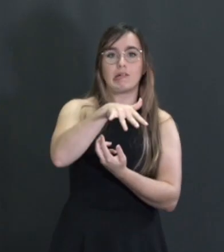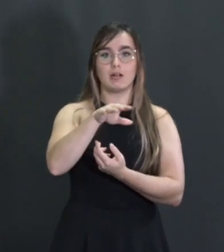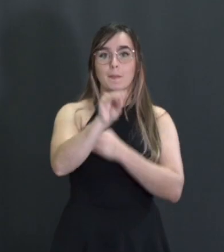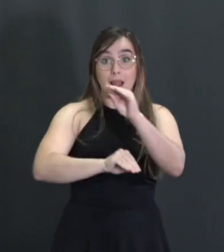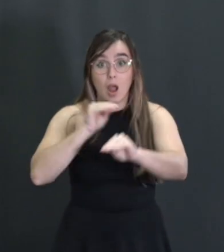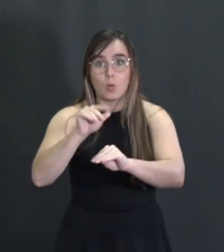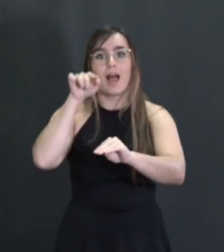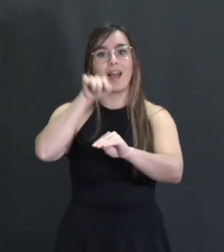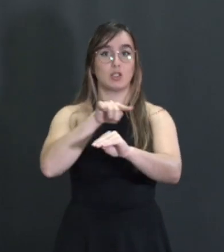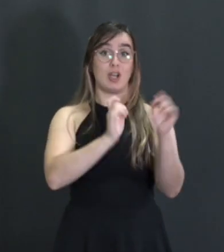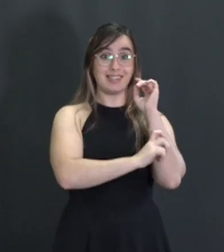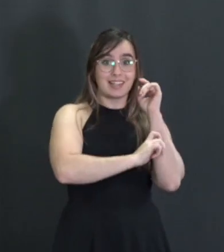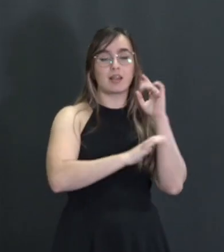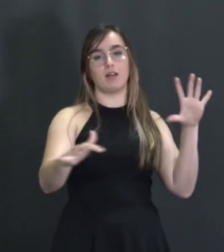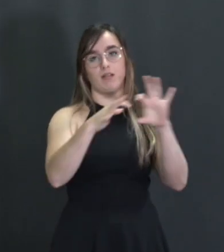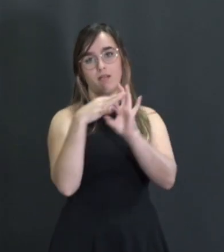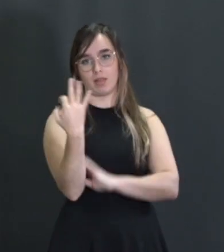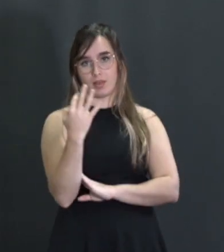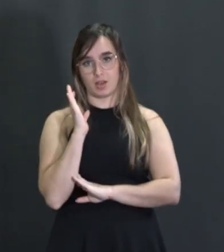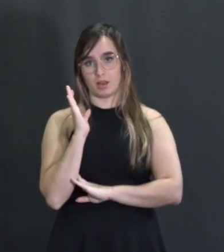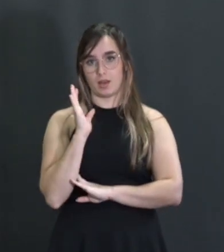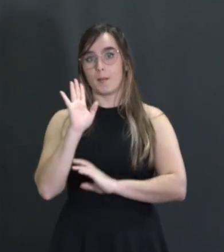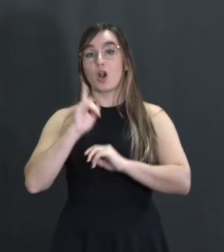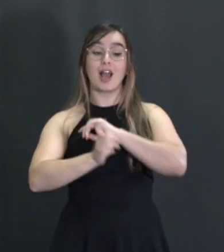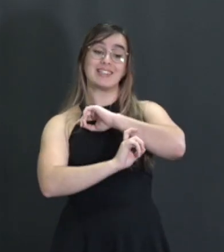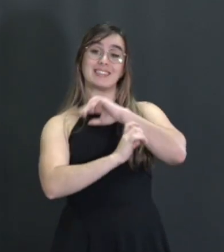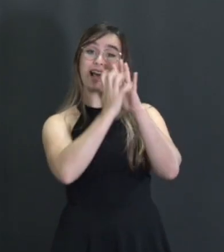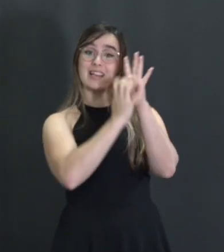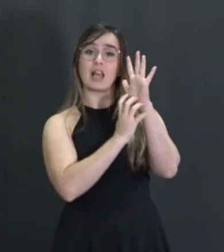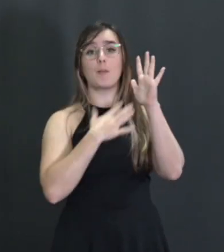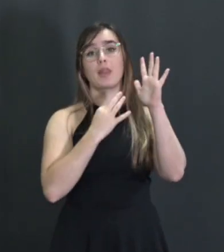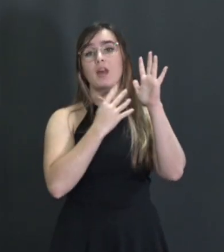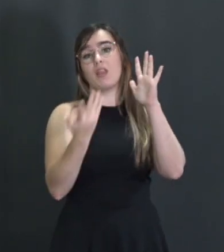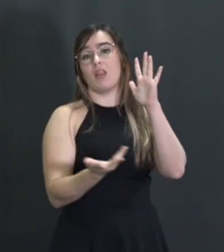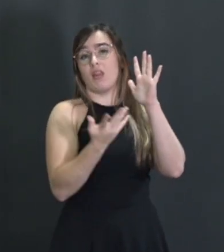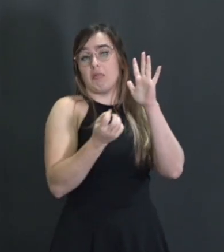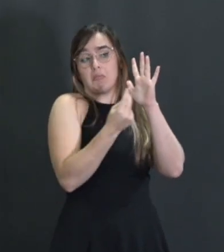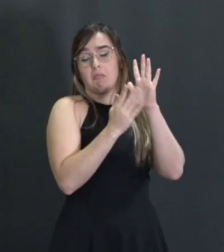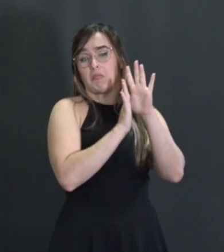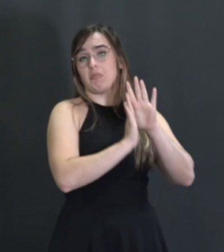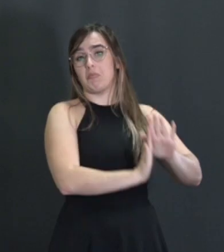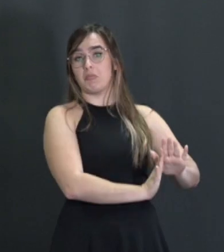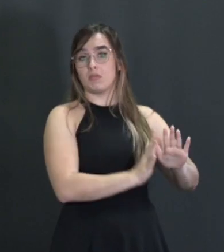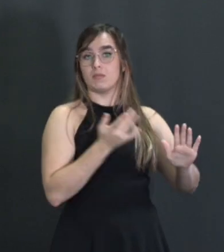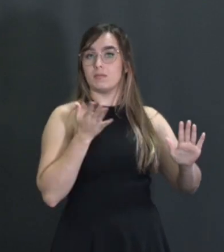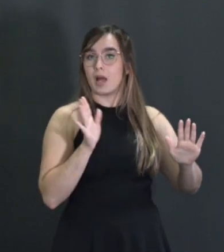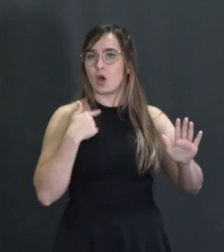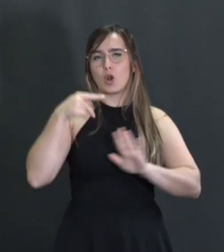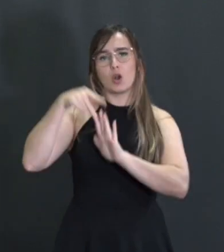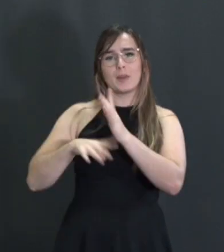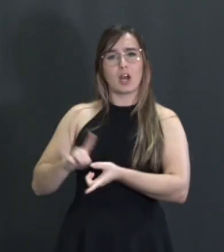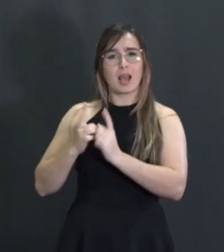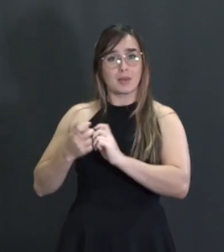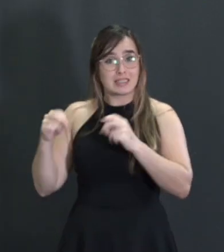estrategia. Pero una estrategia puede quedar en papel mojado si no va acompañado también de cambios normativos,